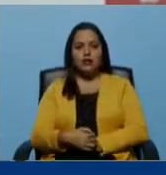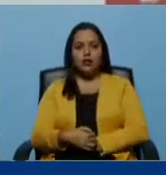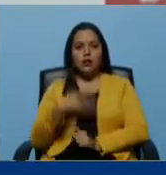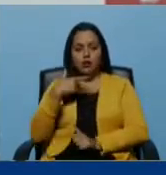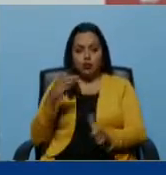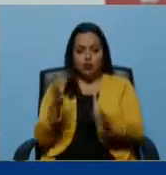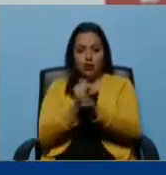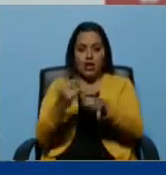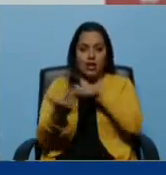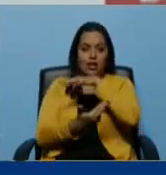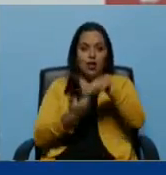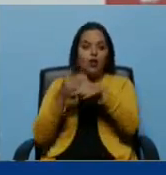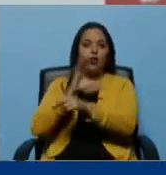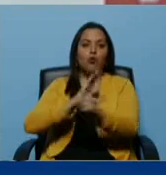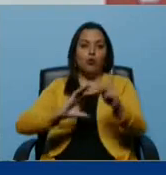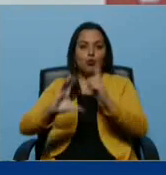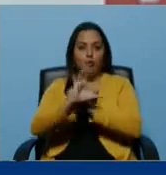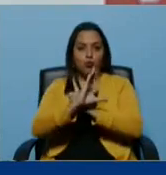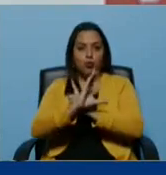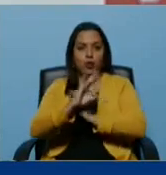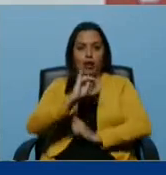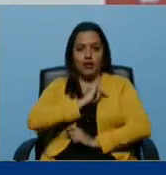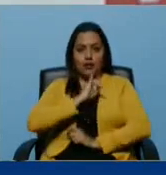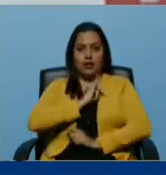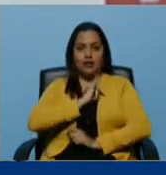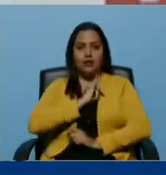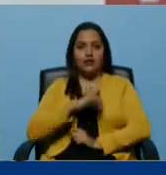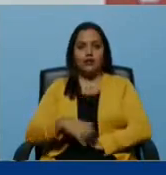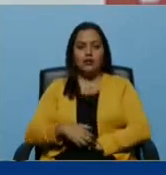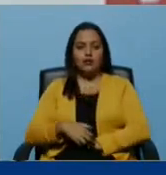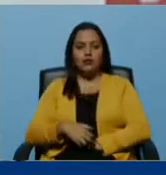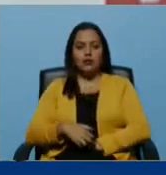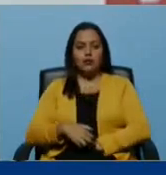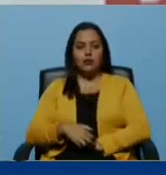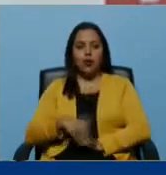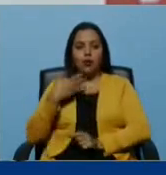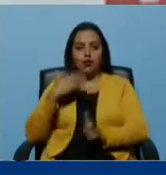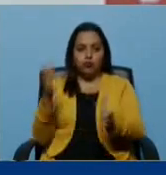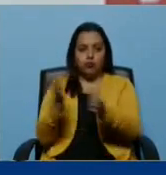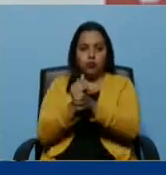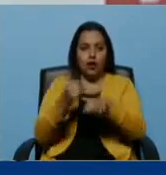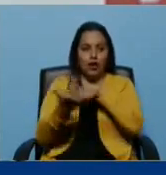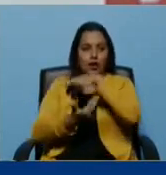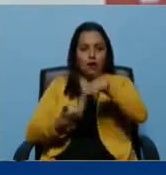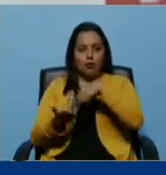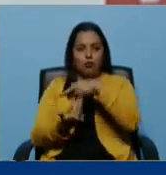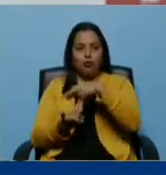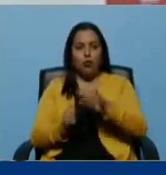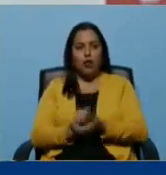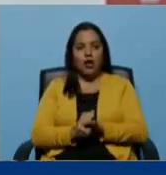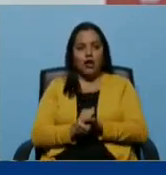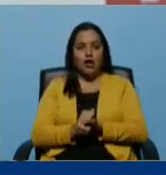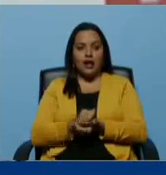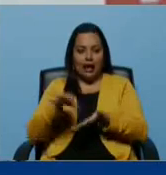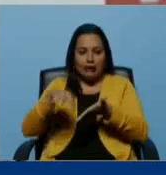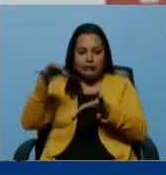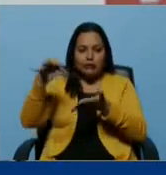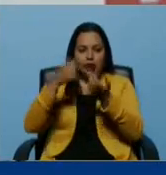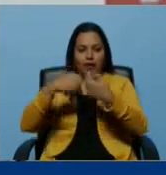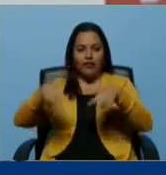Consolidar la revolución cultural, identitaria. Consolidar la revolución espiritual,